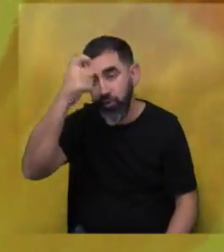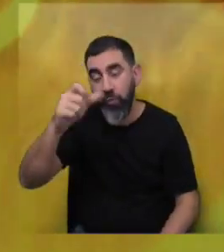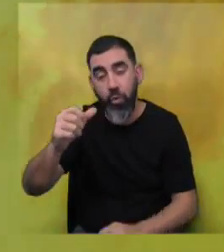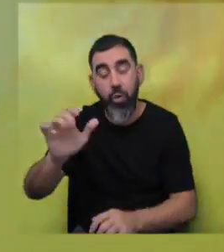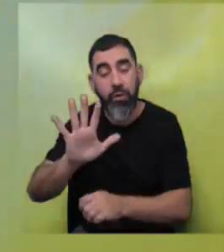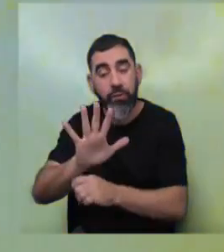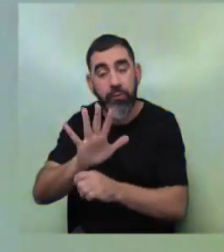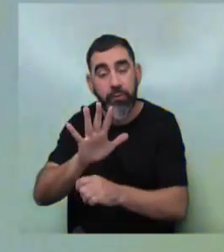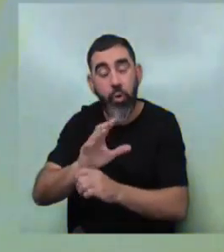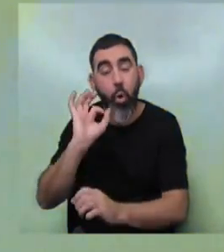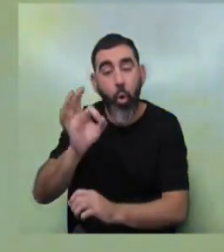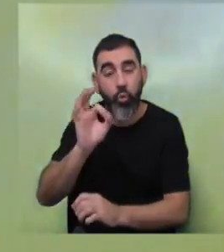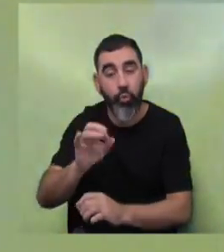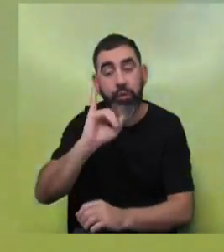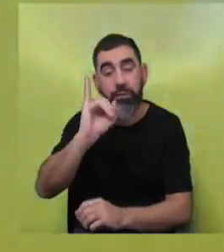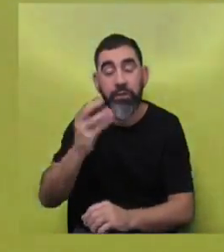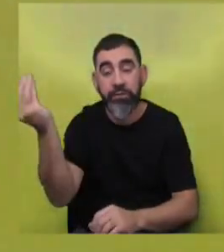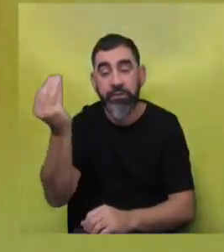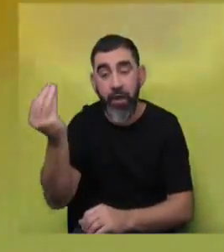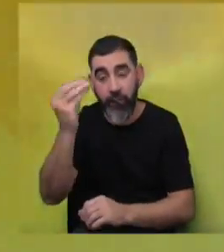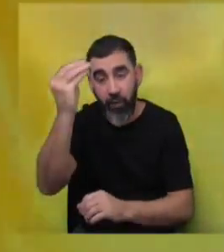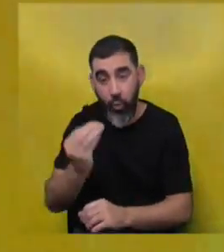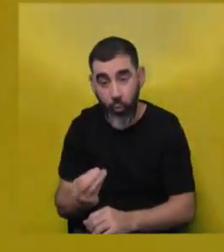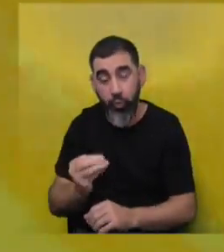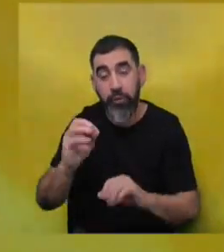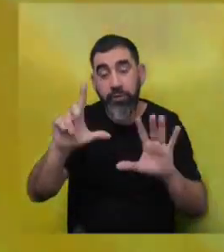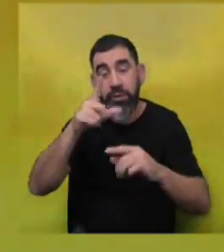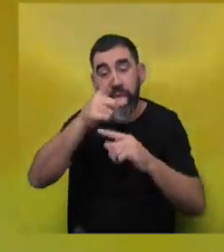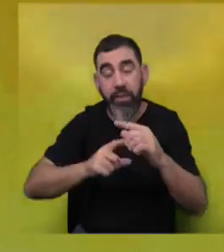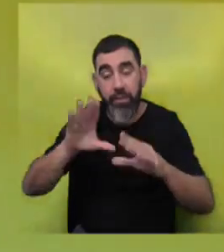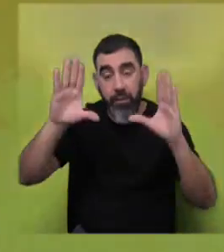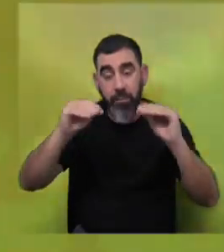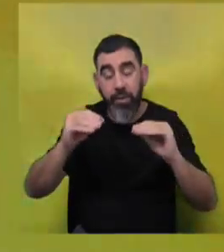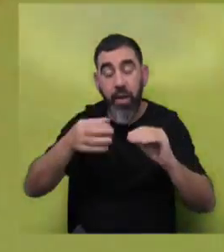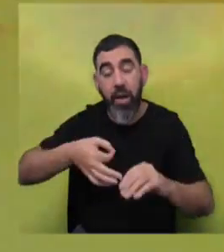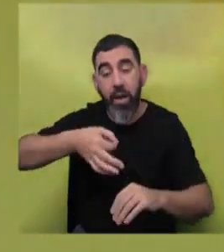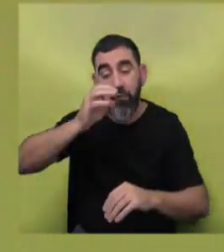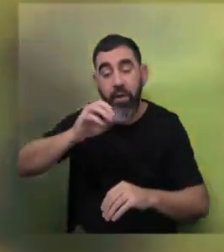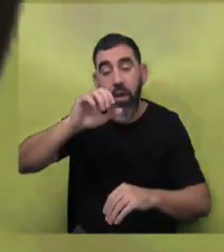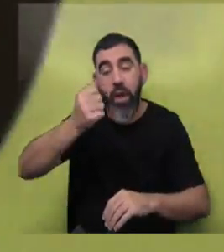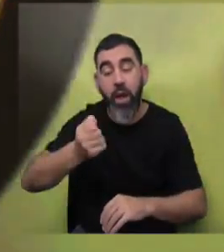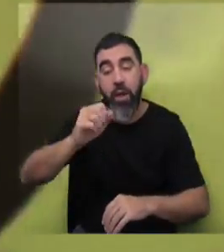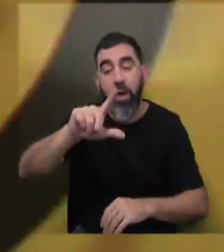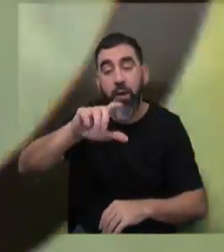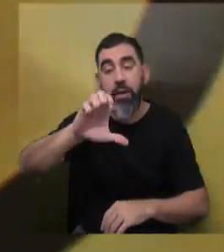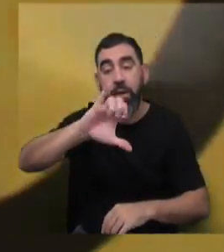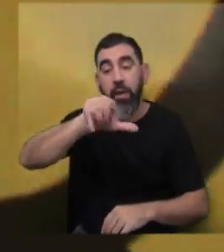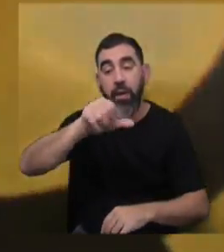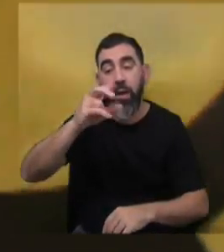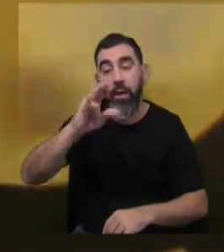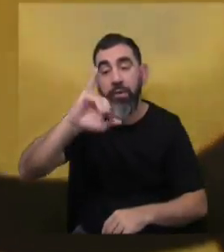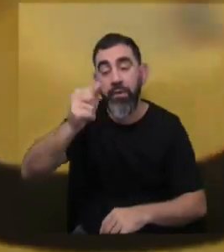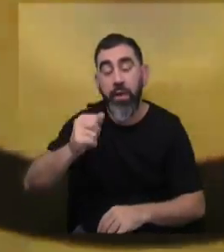actuaciones durante el mes de octubre. Sí, todos los sábados a las 19:30 en el Café Alejandría de las Artes, en pleno centro,